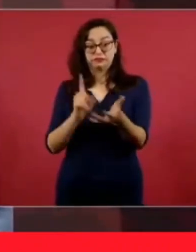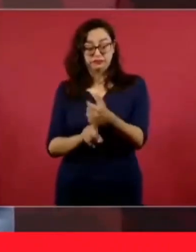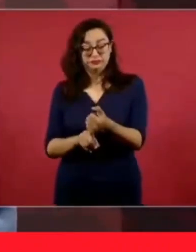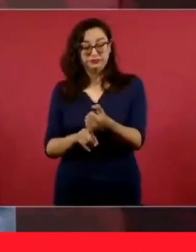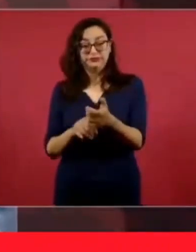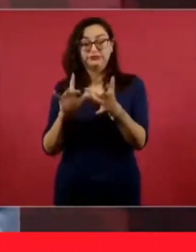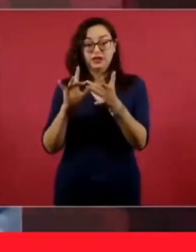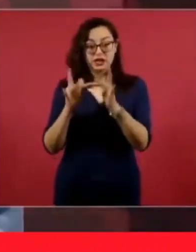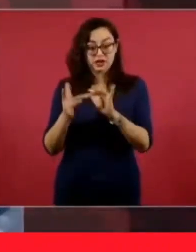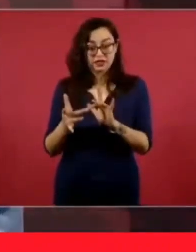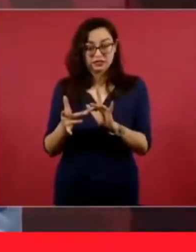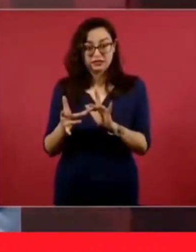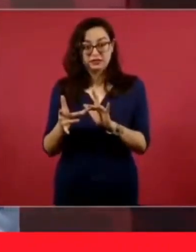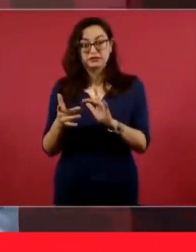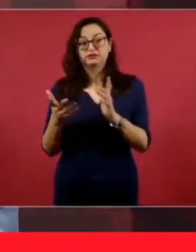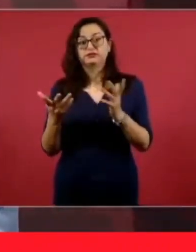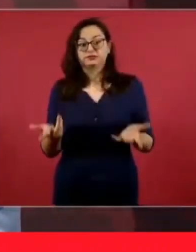objetivo, profesional,